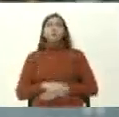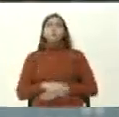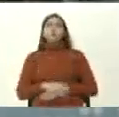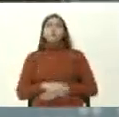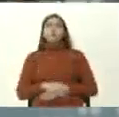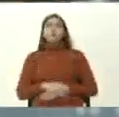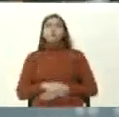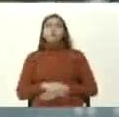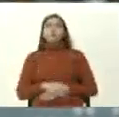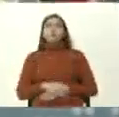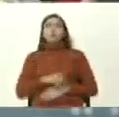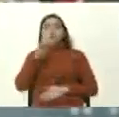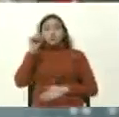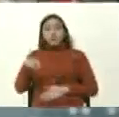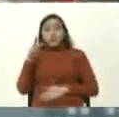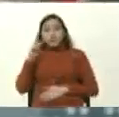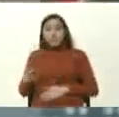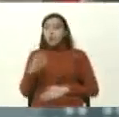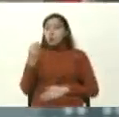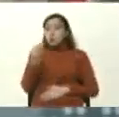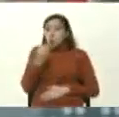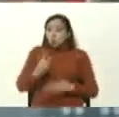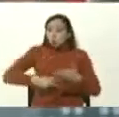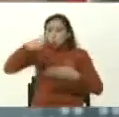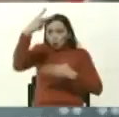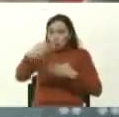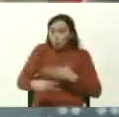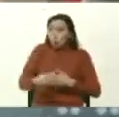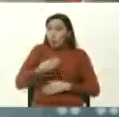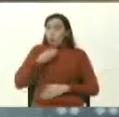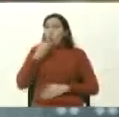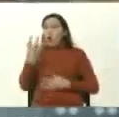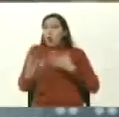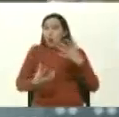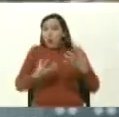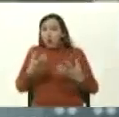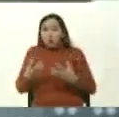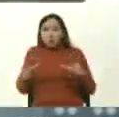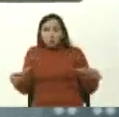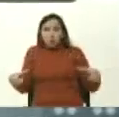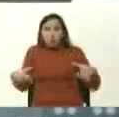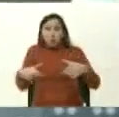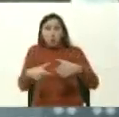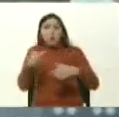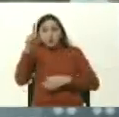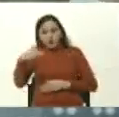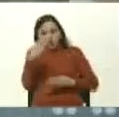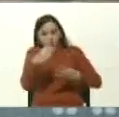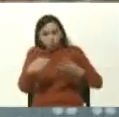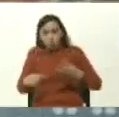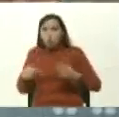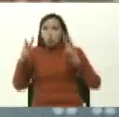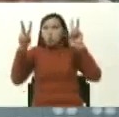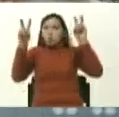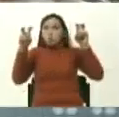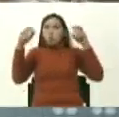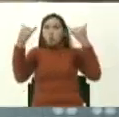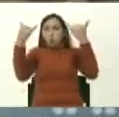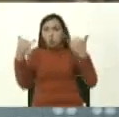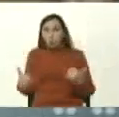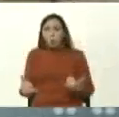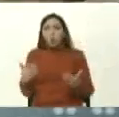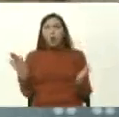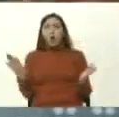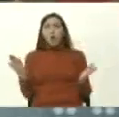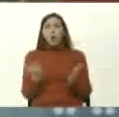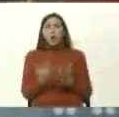estamos viendo el programa de alimentación escolar. Se ve buenísima la comida. Y el equipamiento, todo nuevo en esta unidad